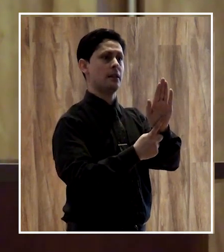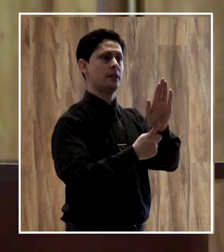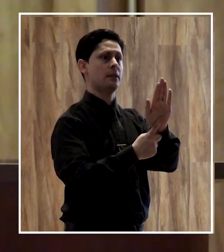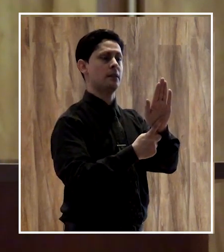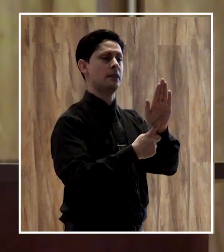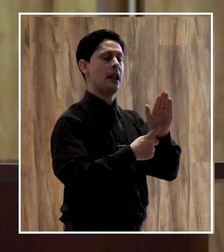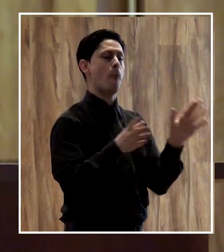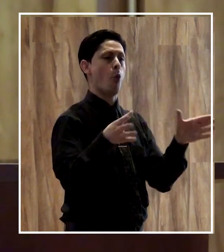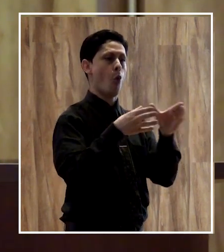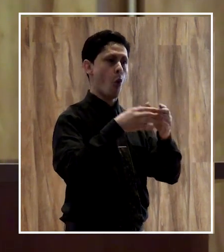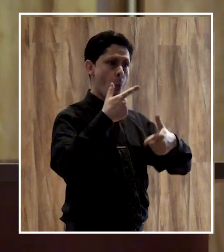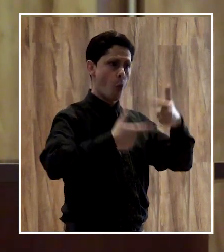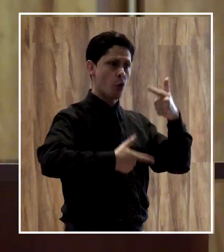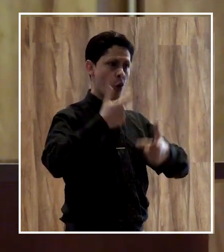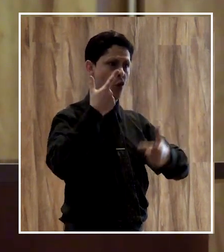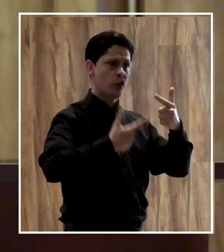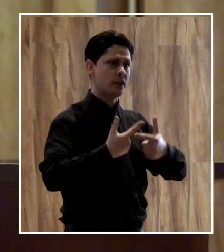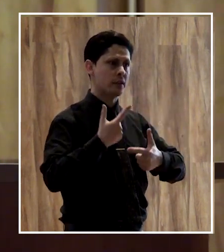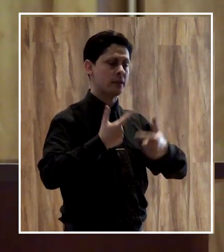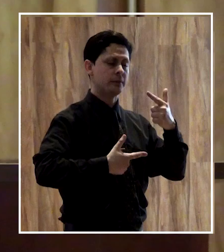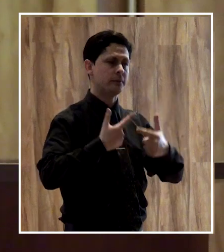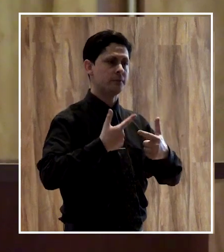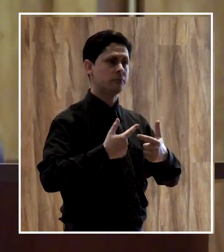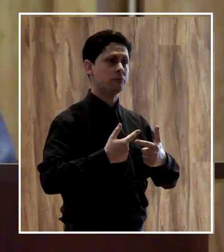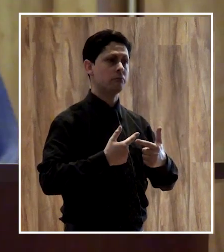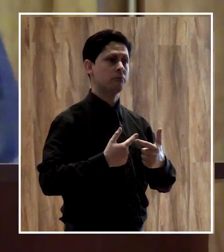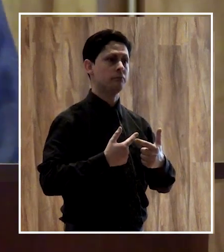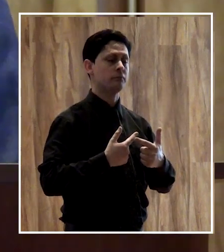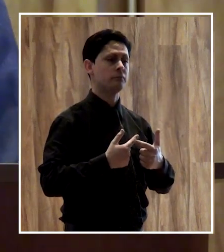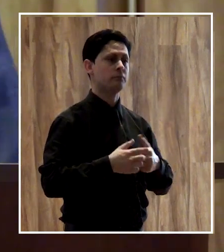la comunidad política de ese entonces.